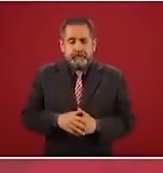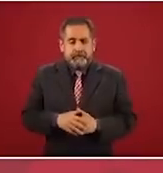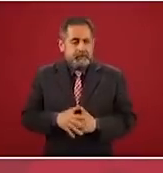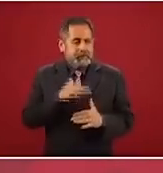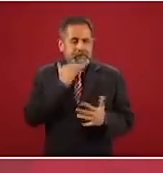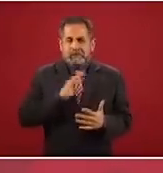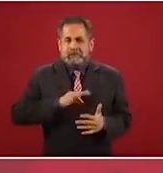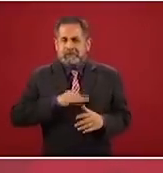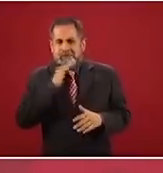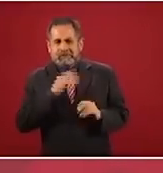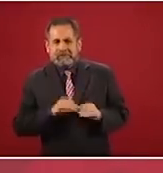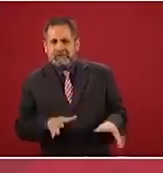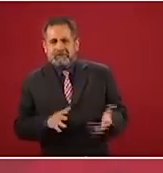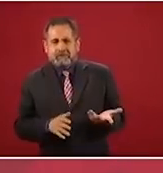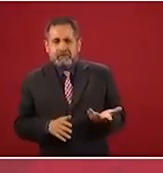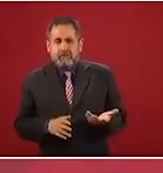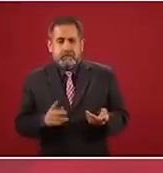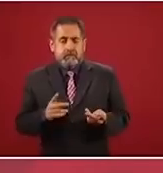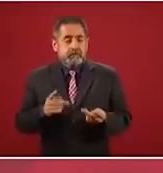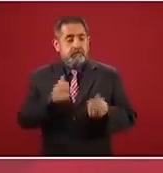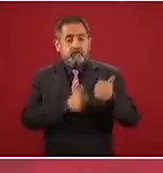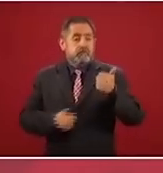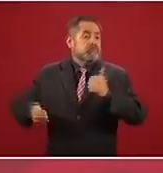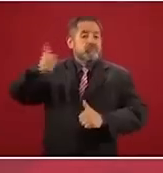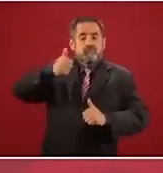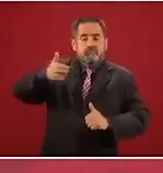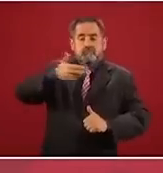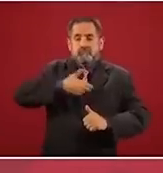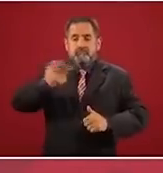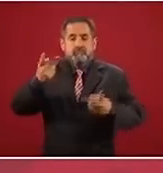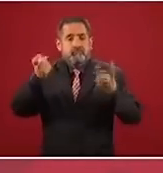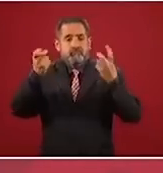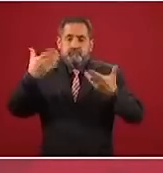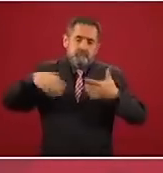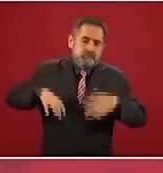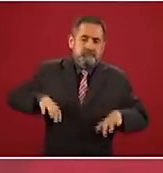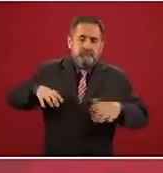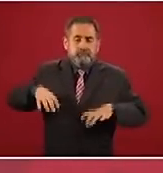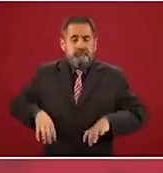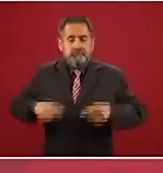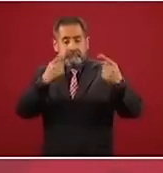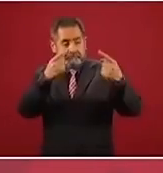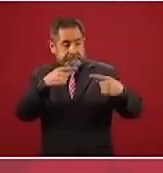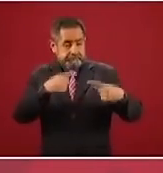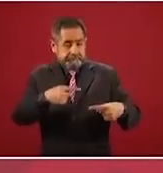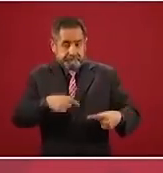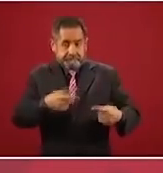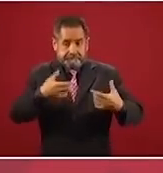corrompido, pues robaban arriba, pero también había